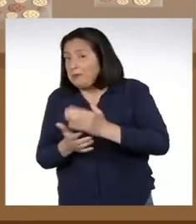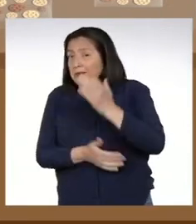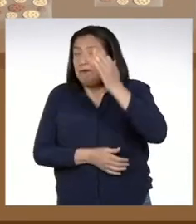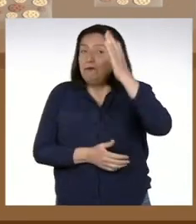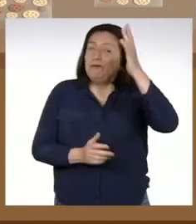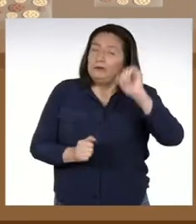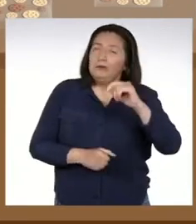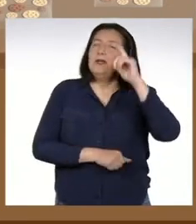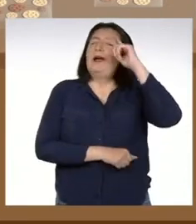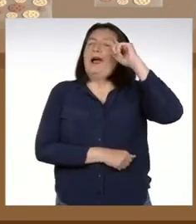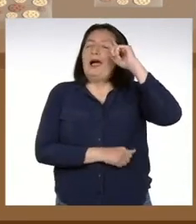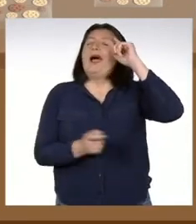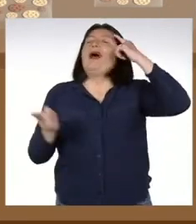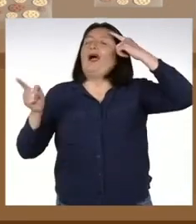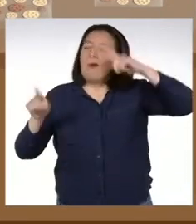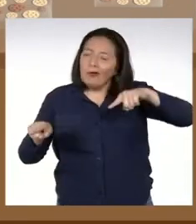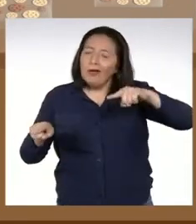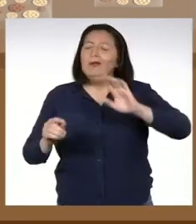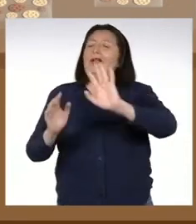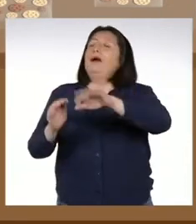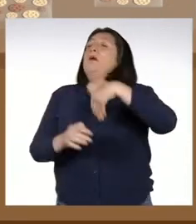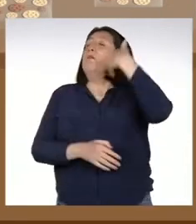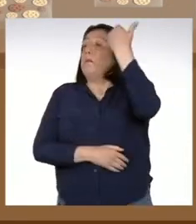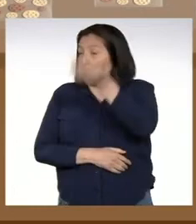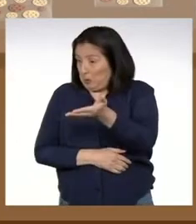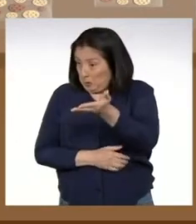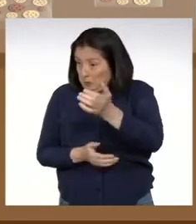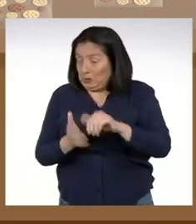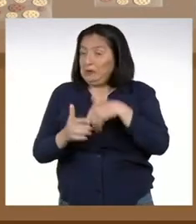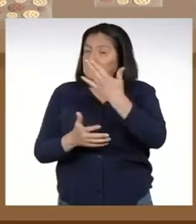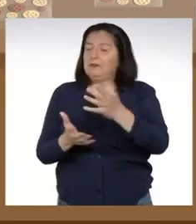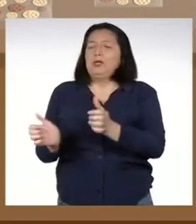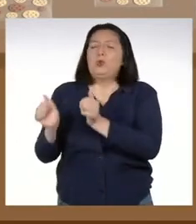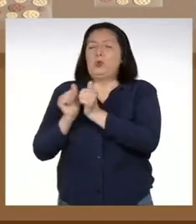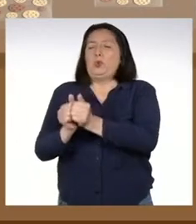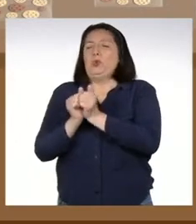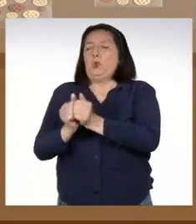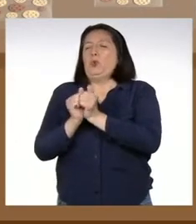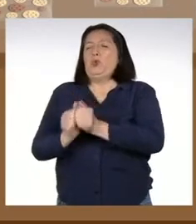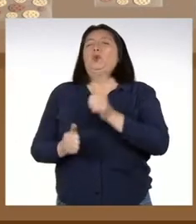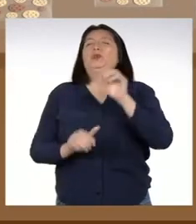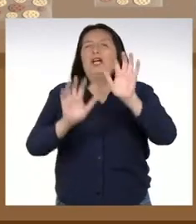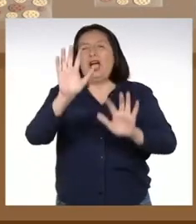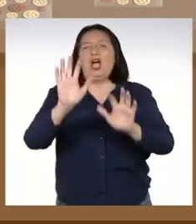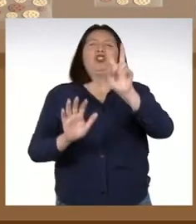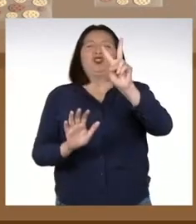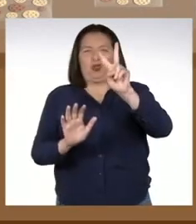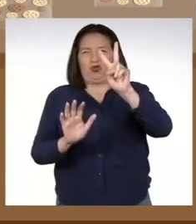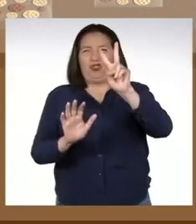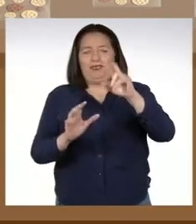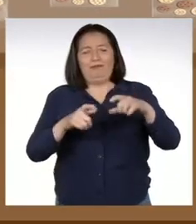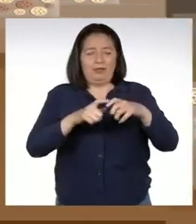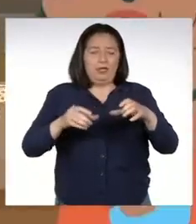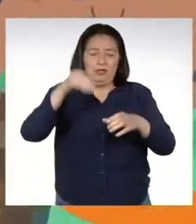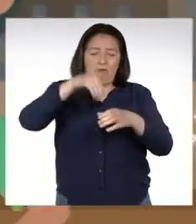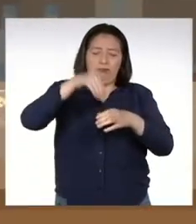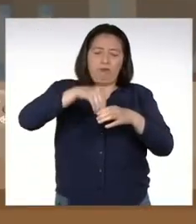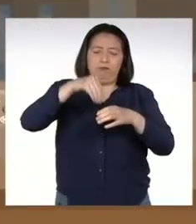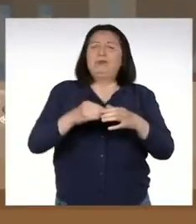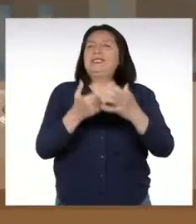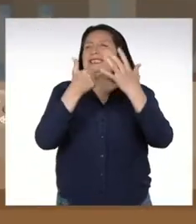futuro, acordaron que para la próxima entrega realizarán juntos 12 paquetes de 6 galletas cada